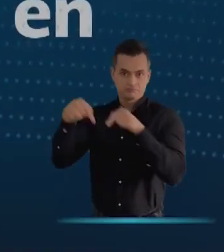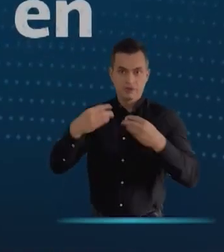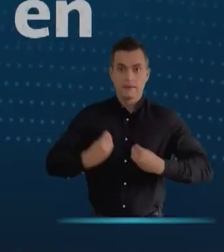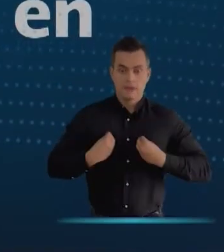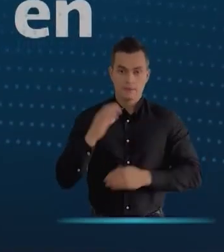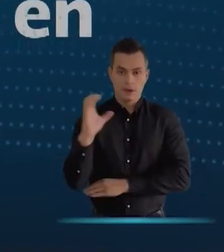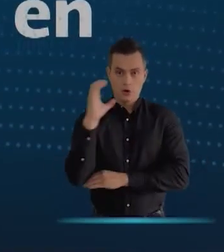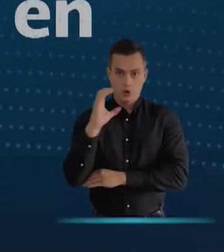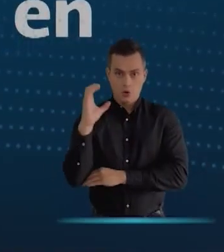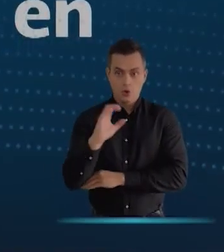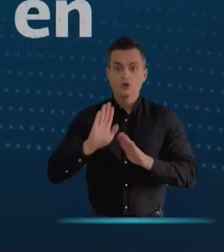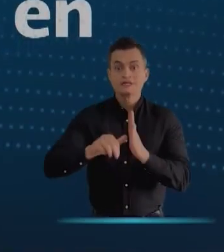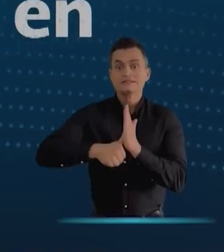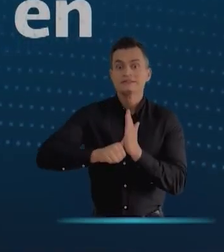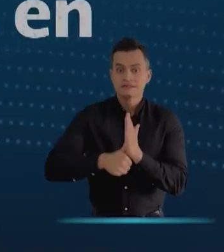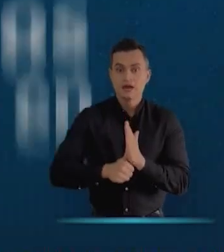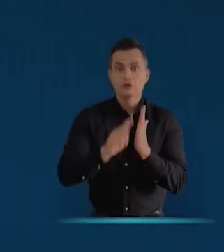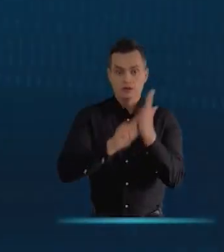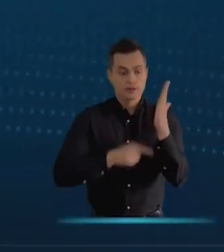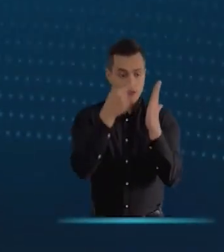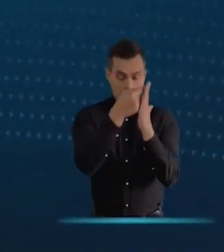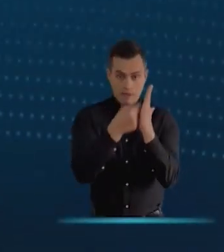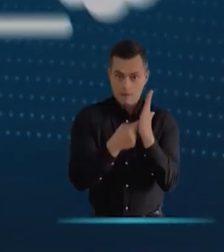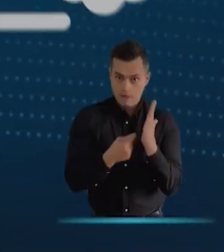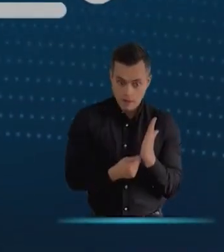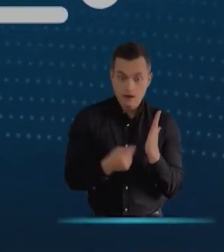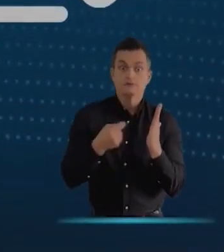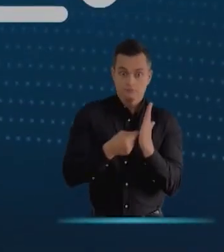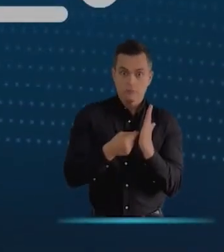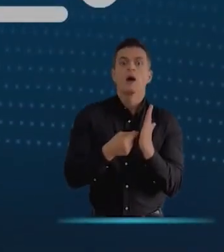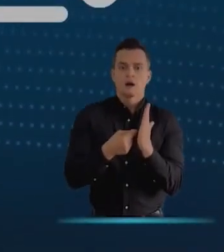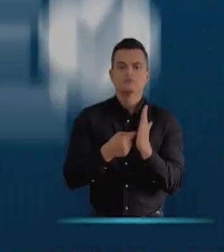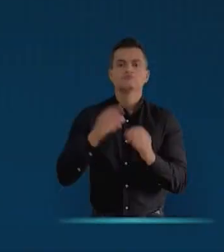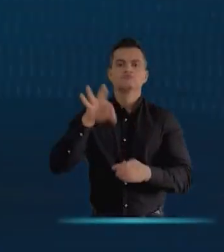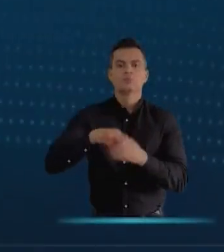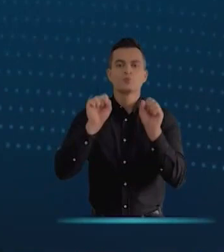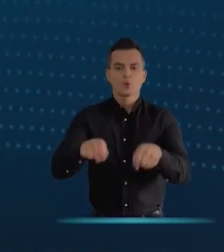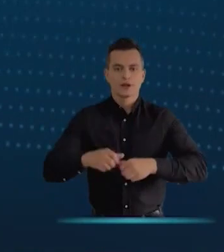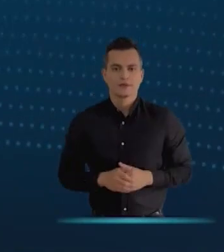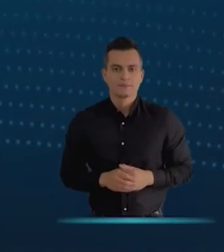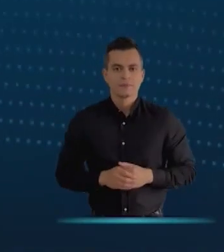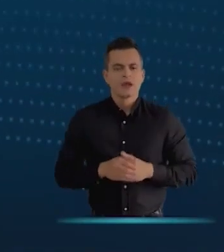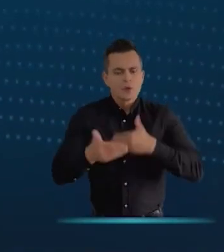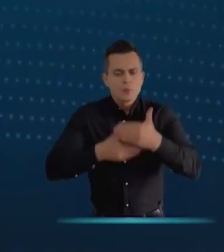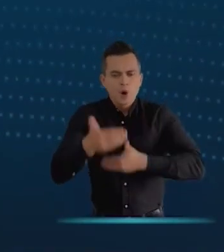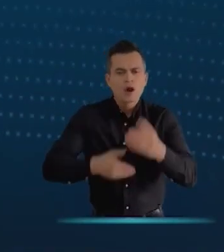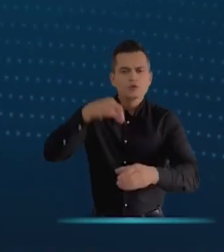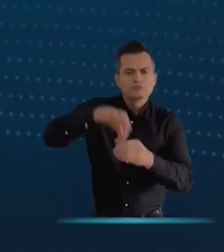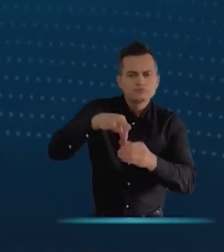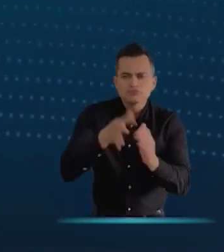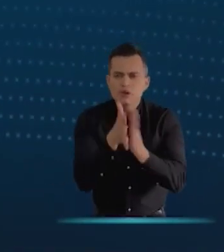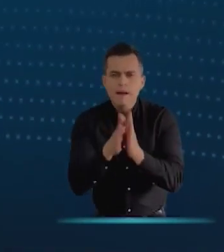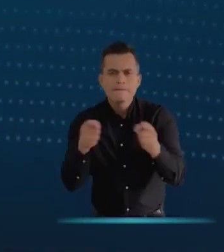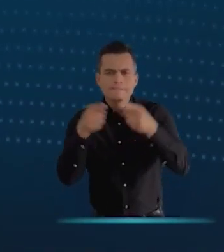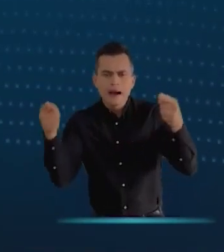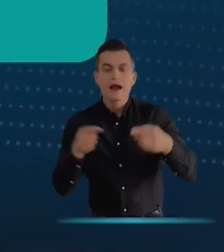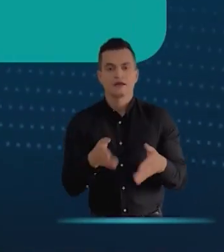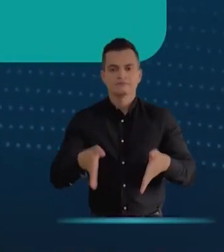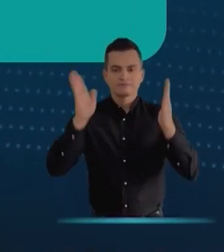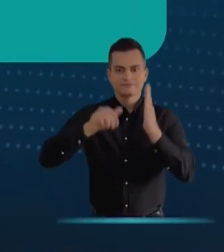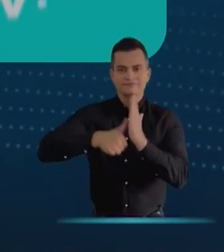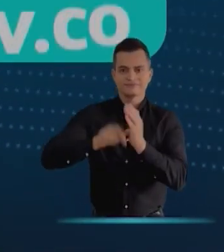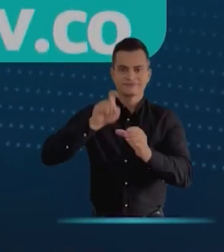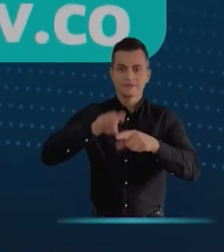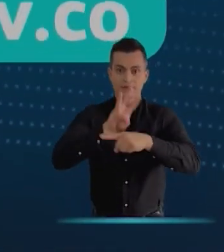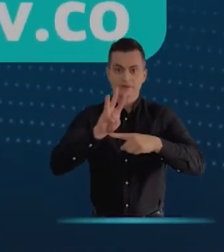los colombianos y los extranjeros residentes en Colombia que estén habilitados en el censo electoral. Si quieres conocer más sobre el proceso